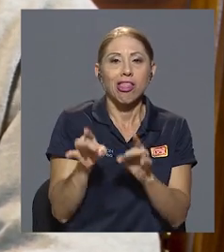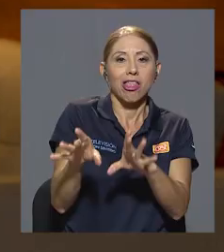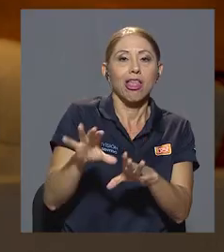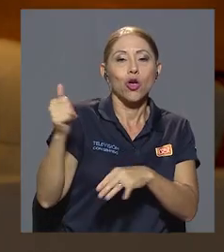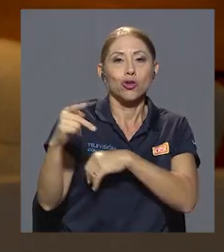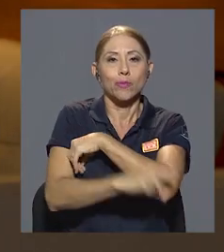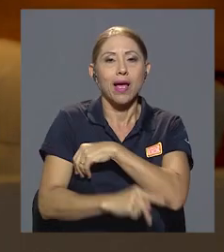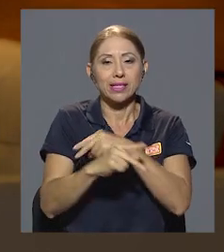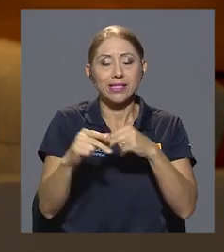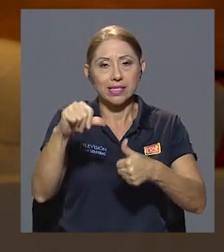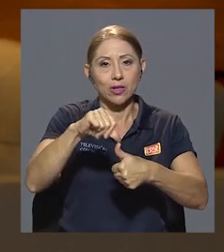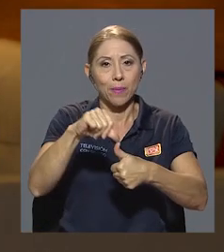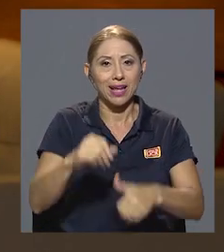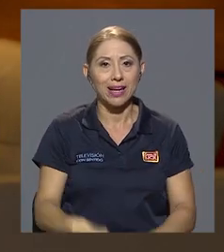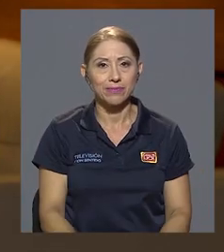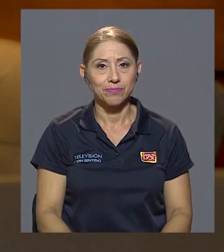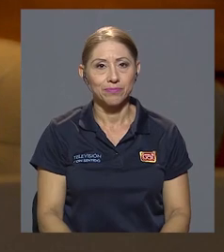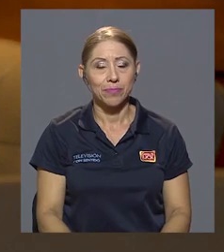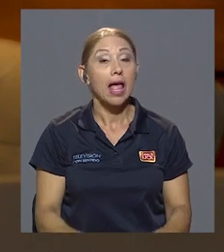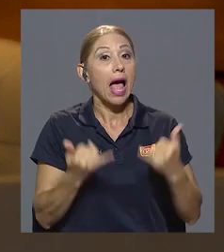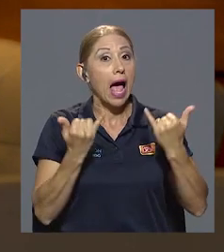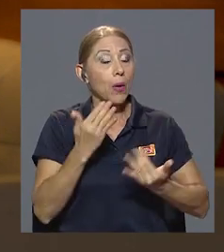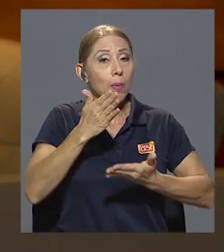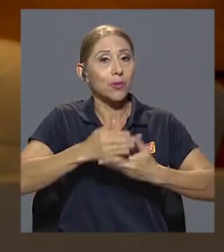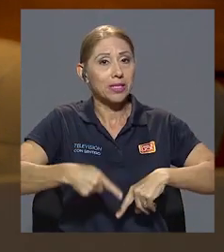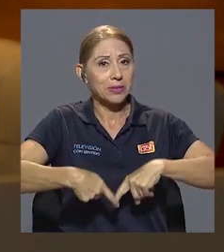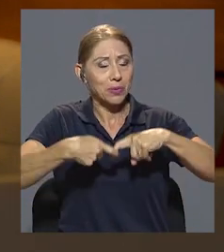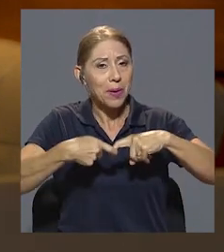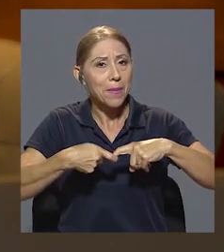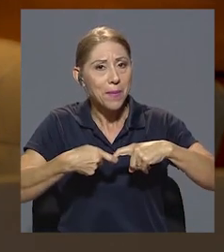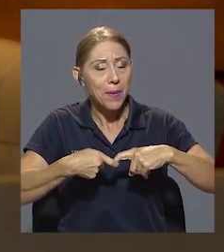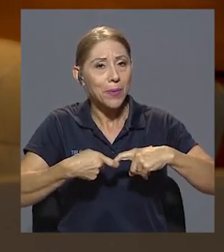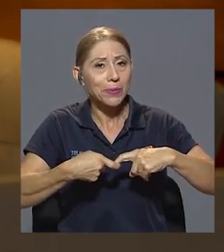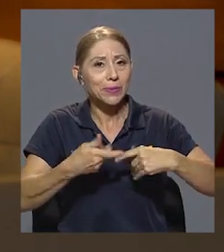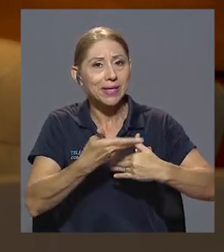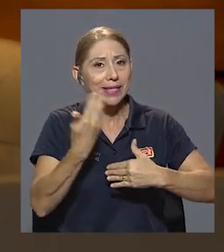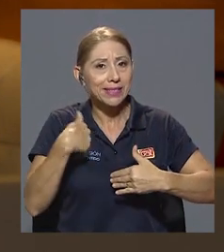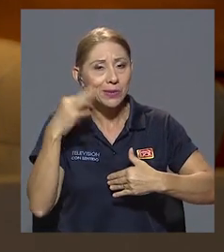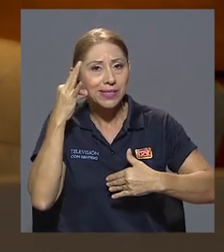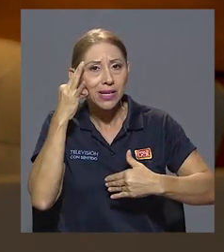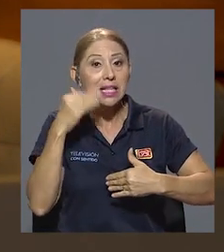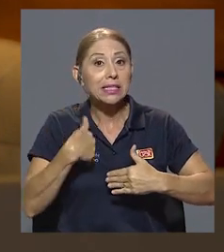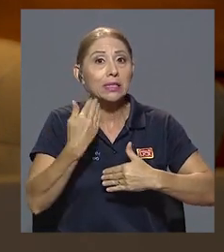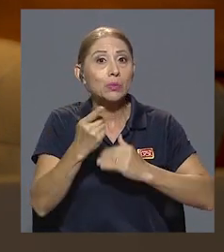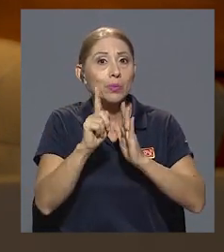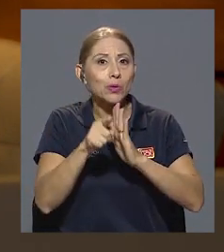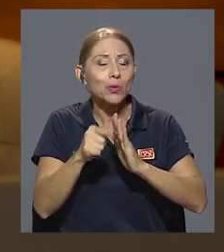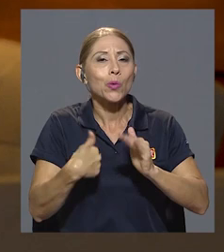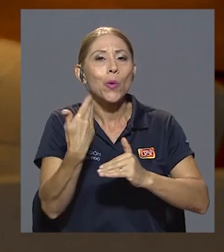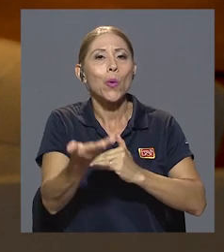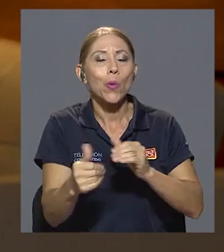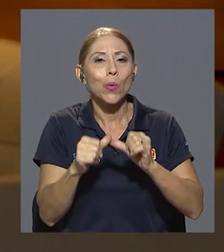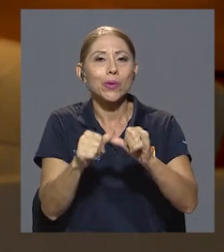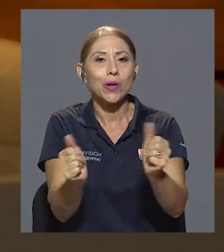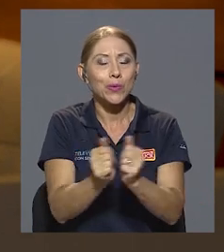resto de las naciones centroamericanas carlos vamos a hacer una pausa señoras y señores volvemos dentro de un